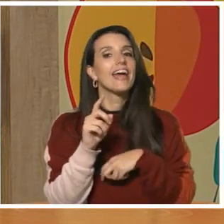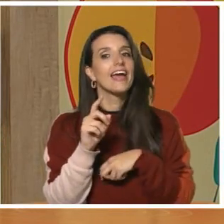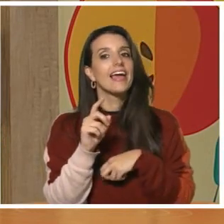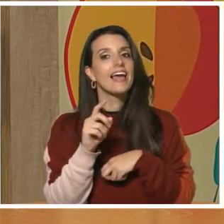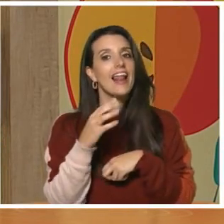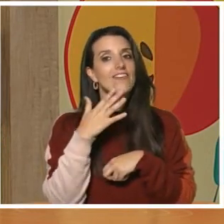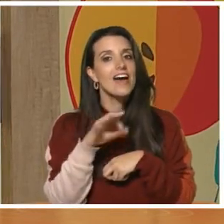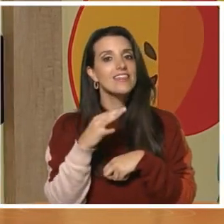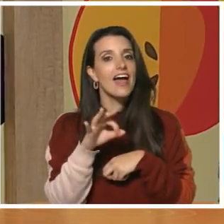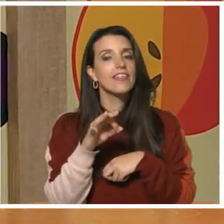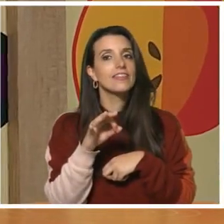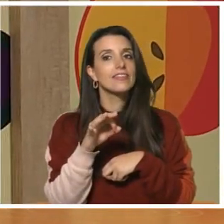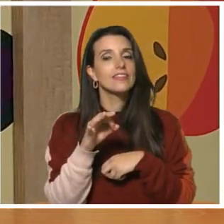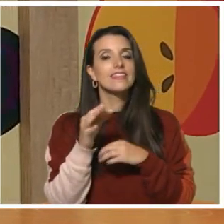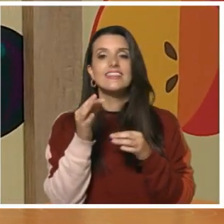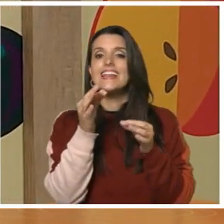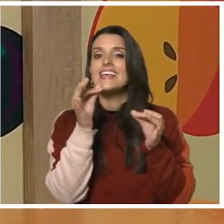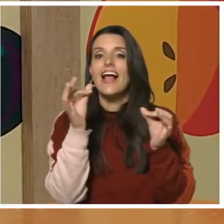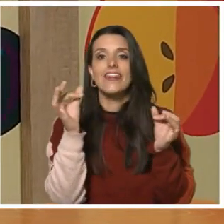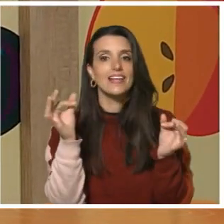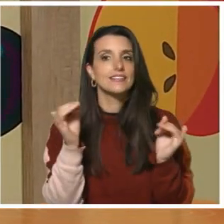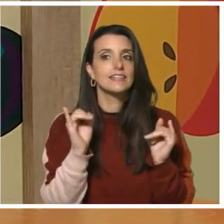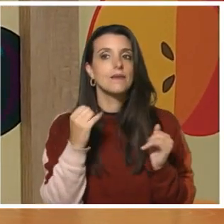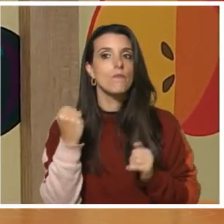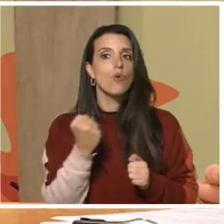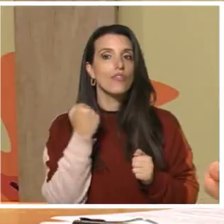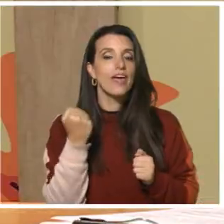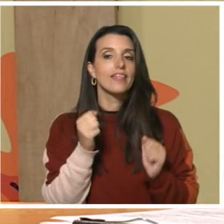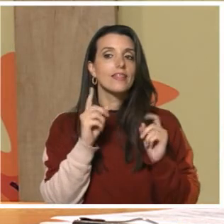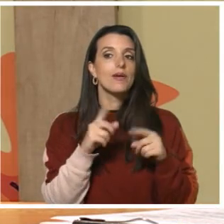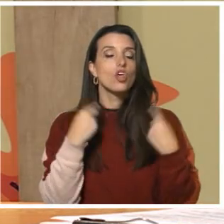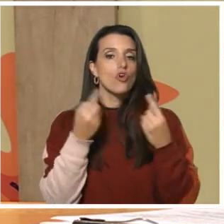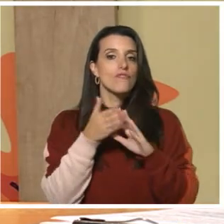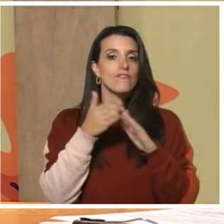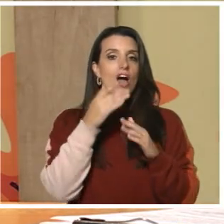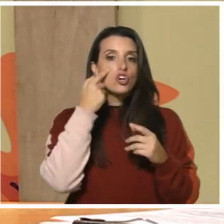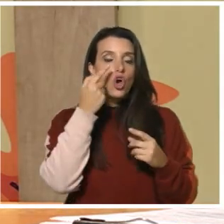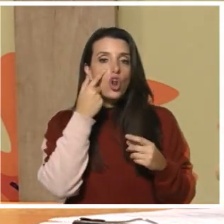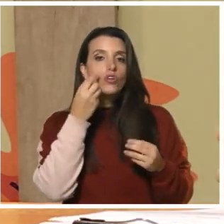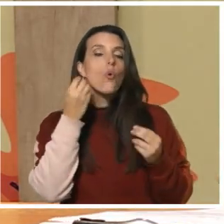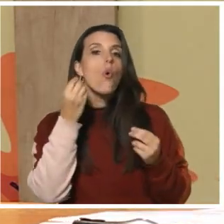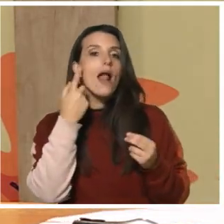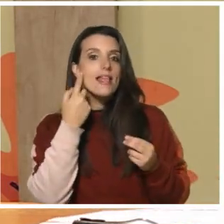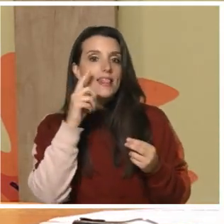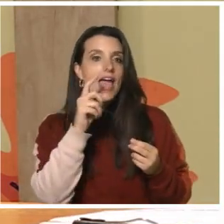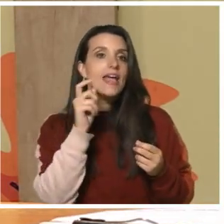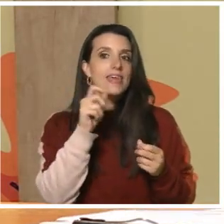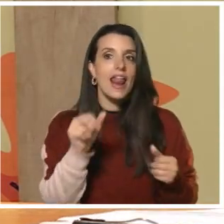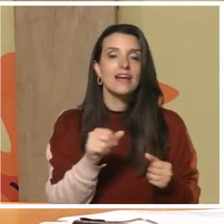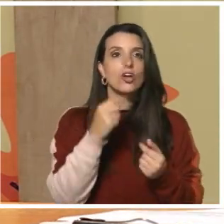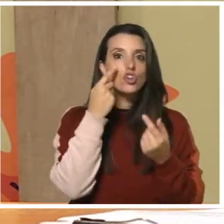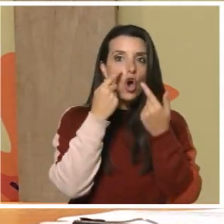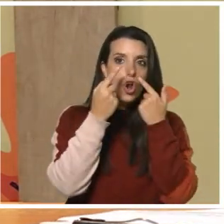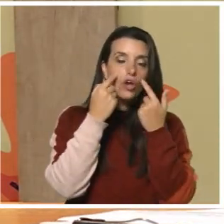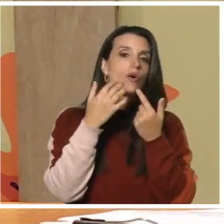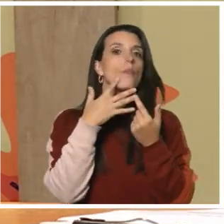la verdad que una delicadeza, además. Lo importante es que nosotros vamos y conocemos los emprendimientos, ¿tá? Vamos y conocemos si